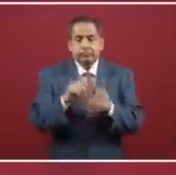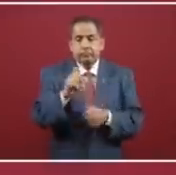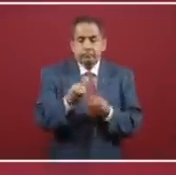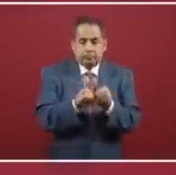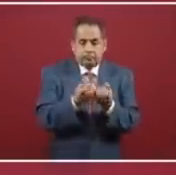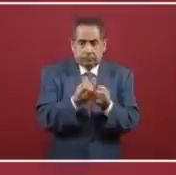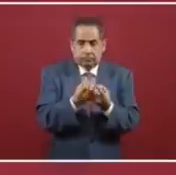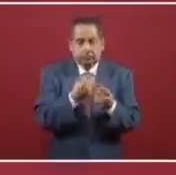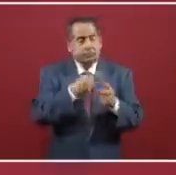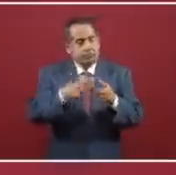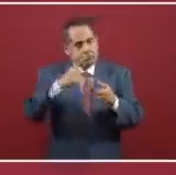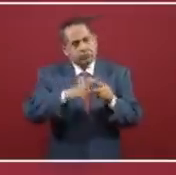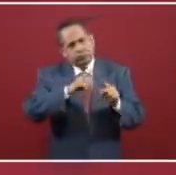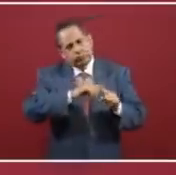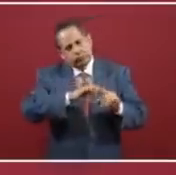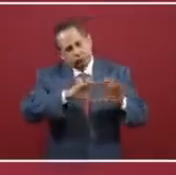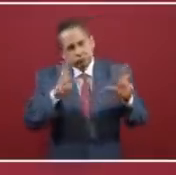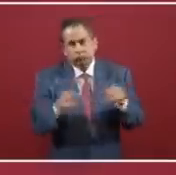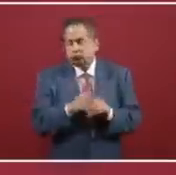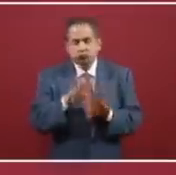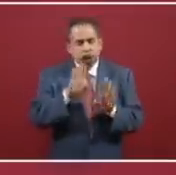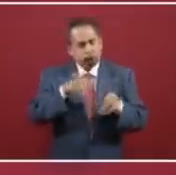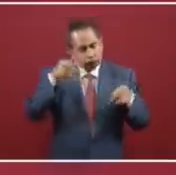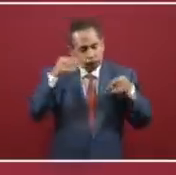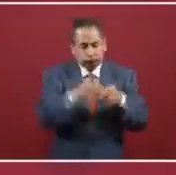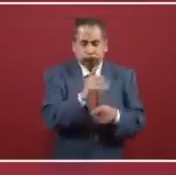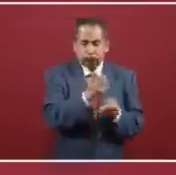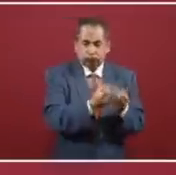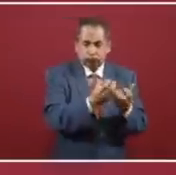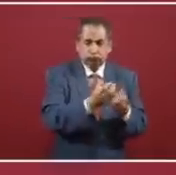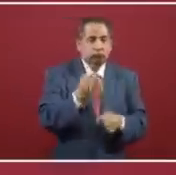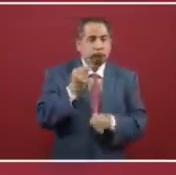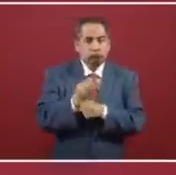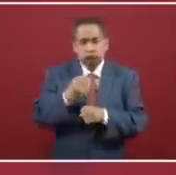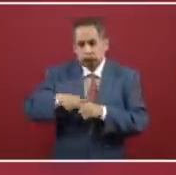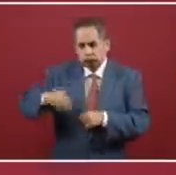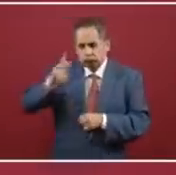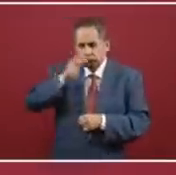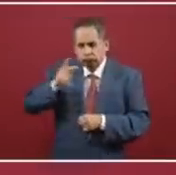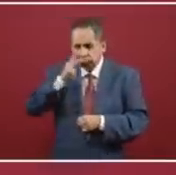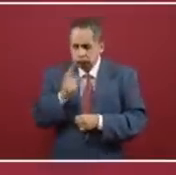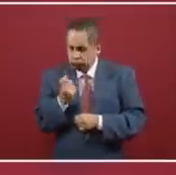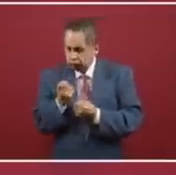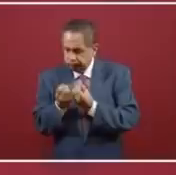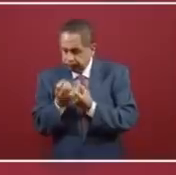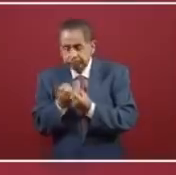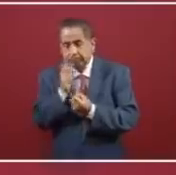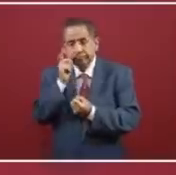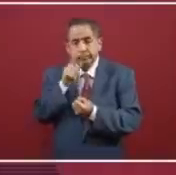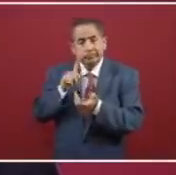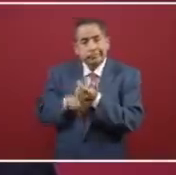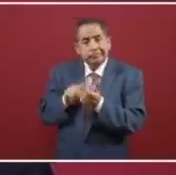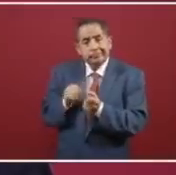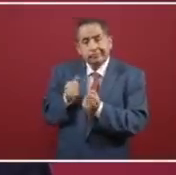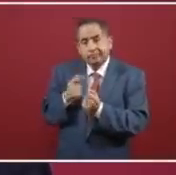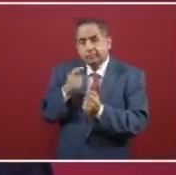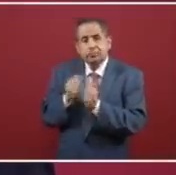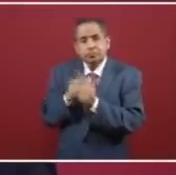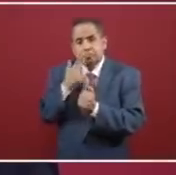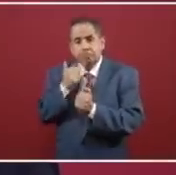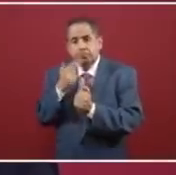tienen varios productos en el mercado nosotros le estamos realizando pruebas no sólo al agua mineral sino también a las que estan